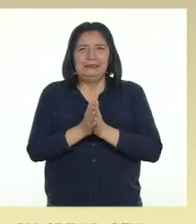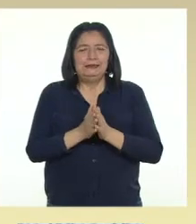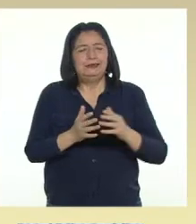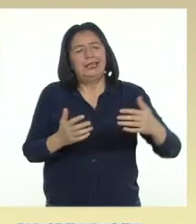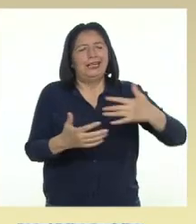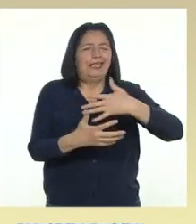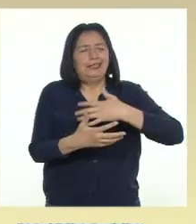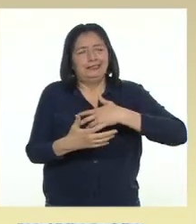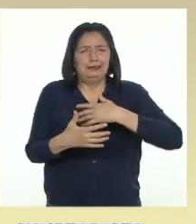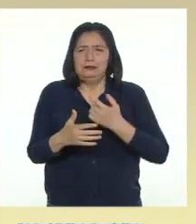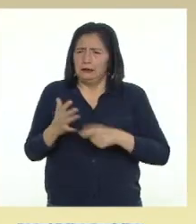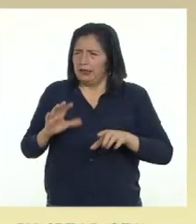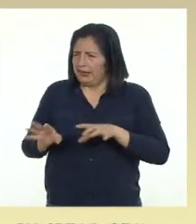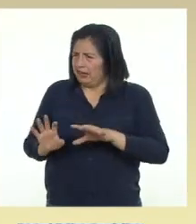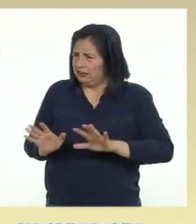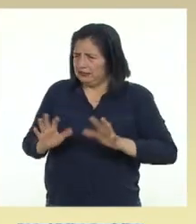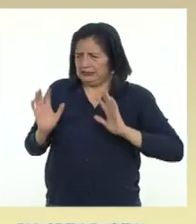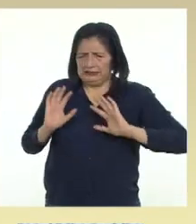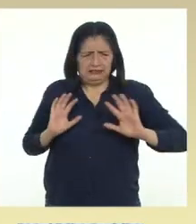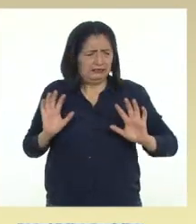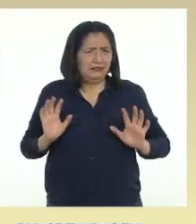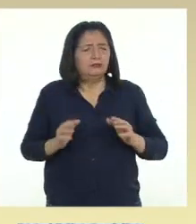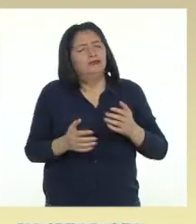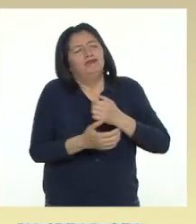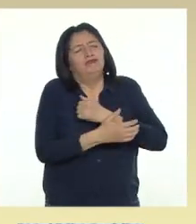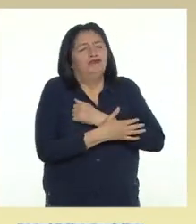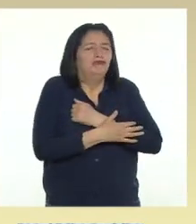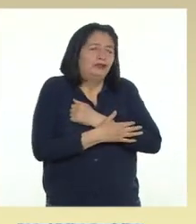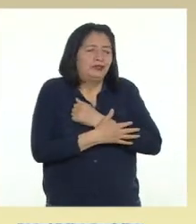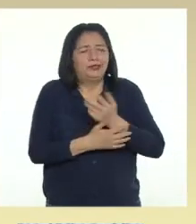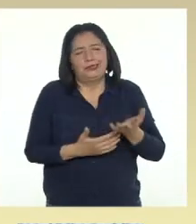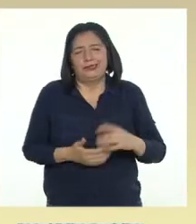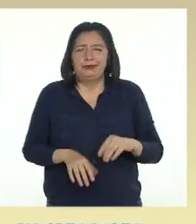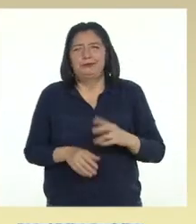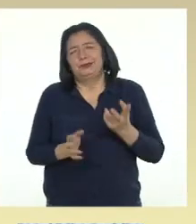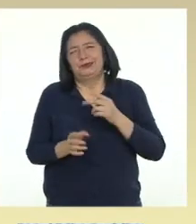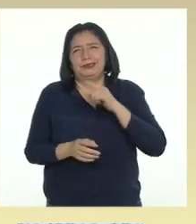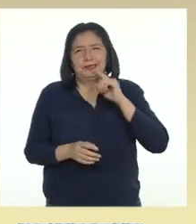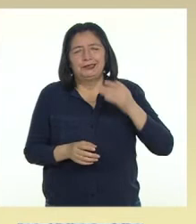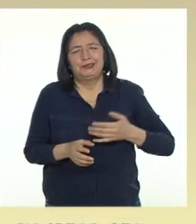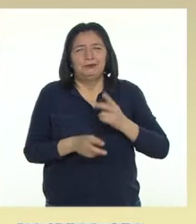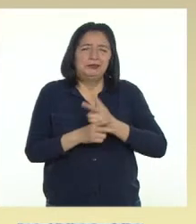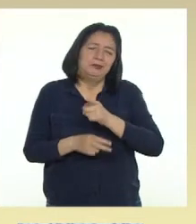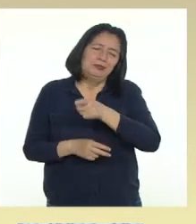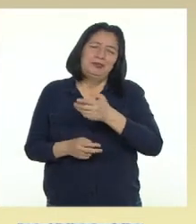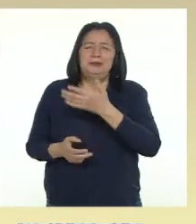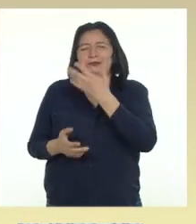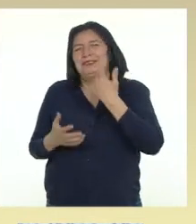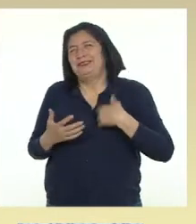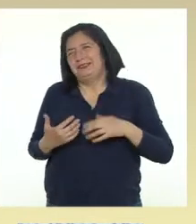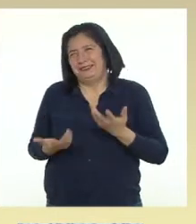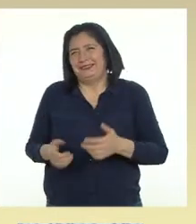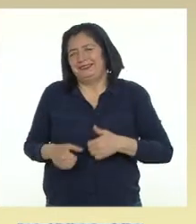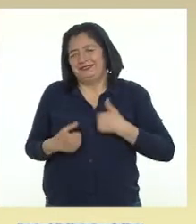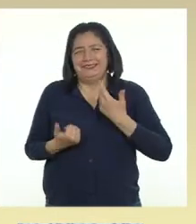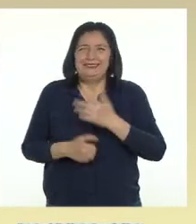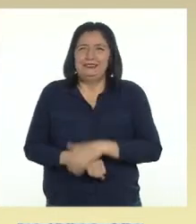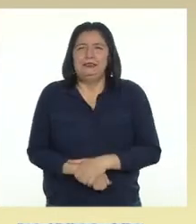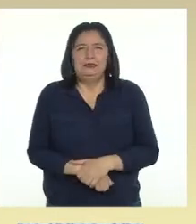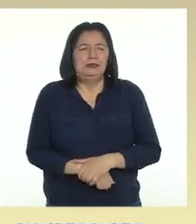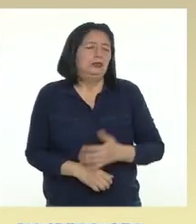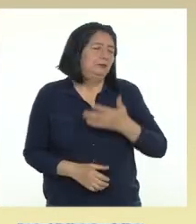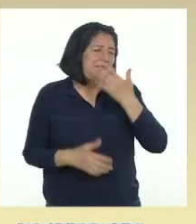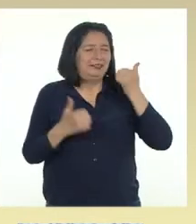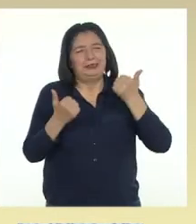¿Qué están haciendo? La queremos, señora Vizcacha. ¡Usted es lo mejor que hay en nuestra vida!